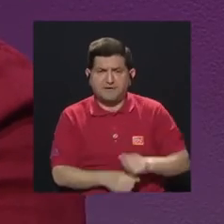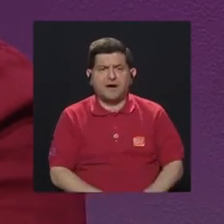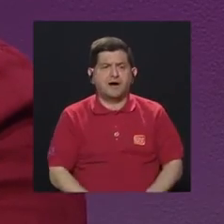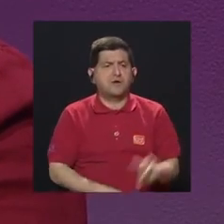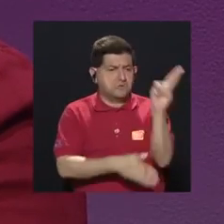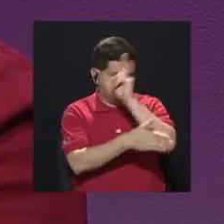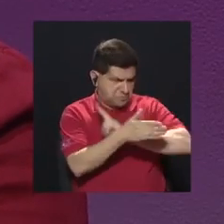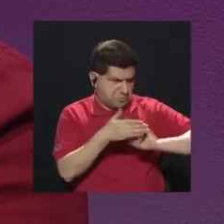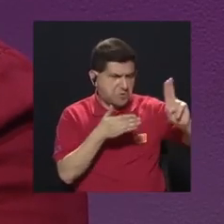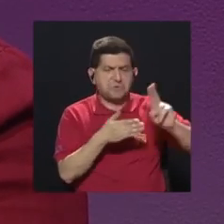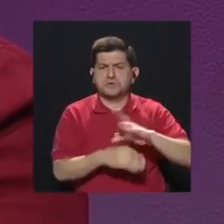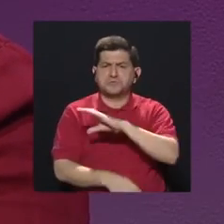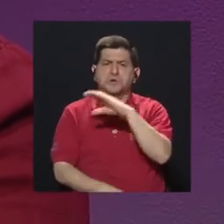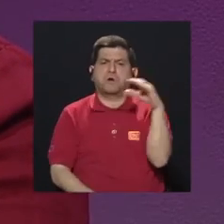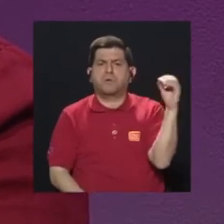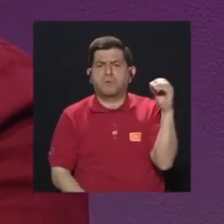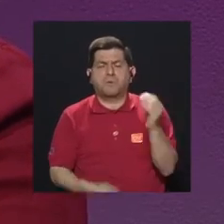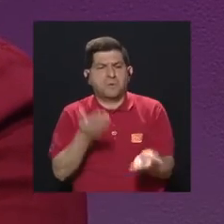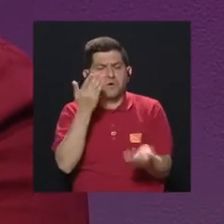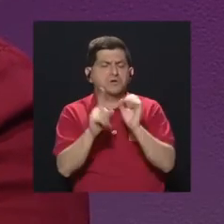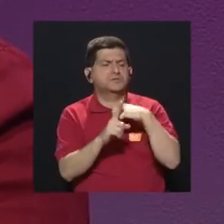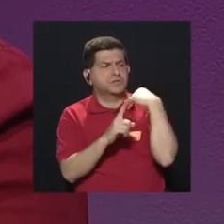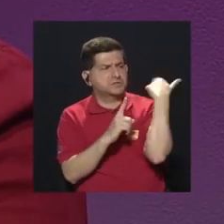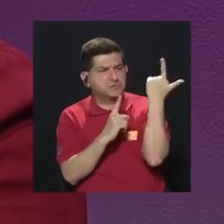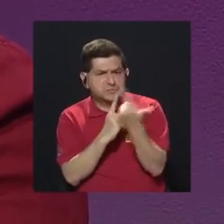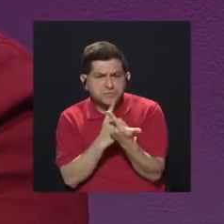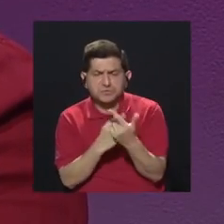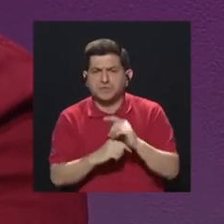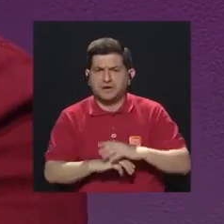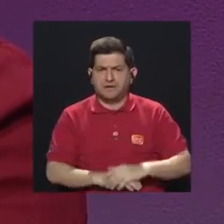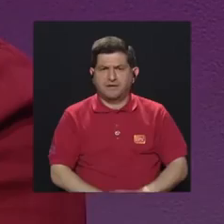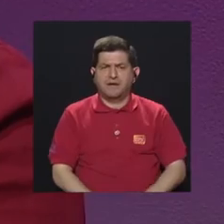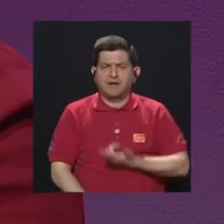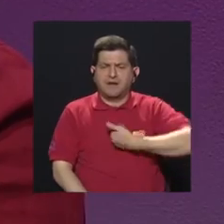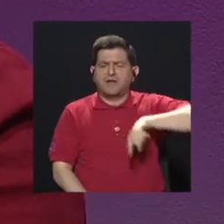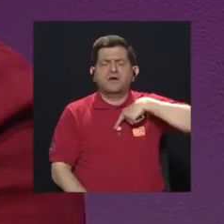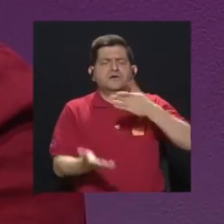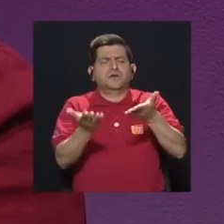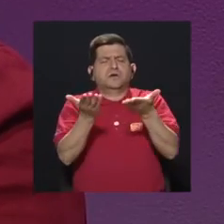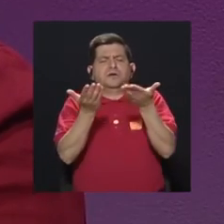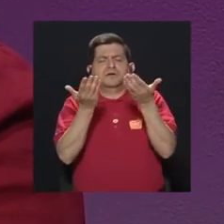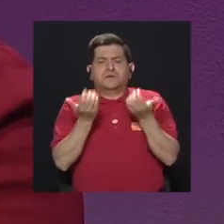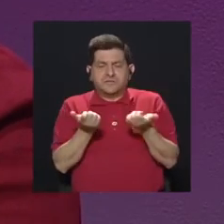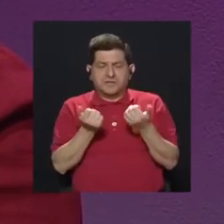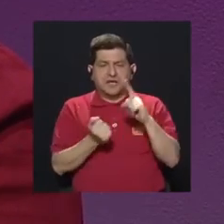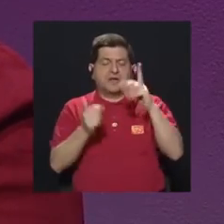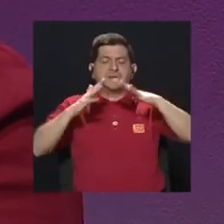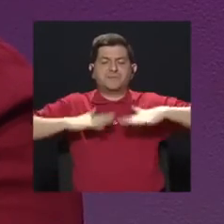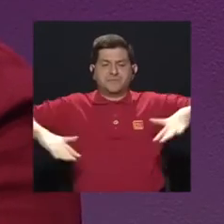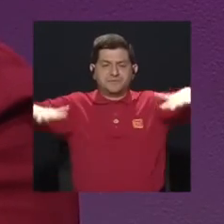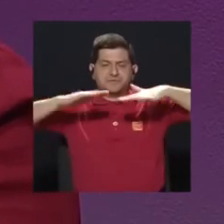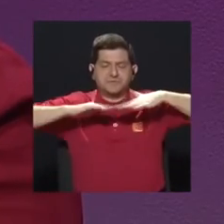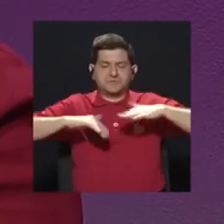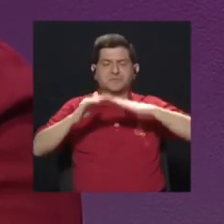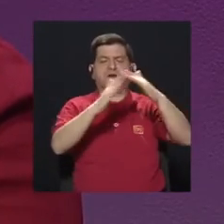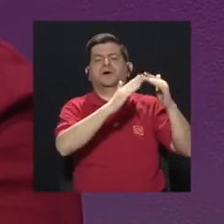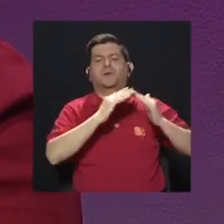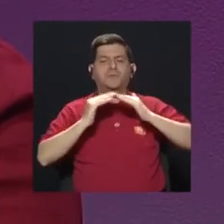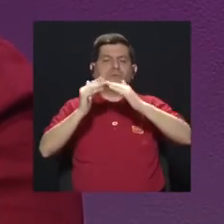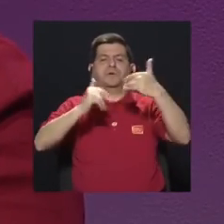universitario oa nivel social queremos que se convierta en un espacio donde la población